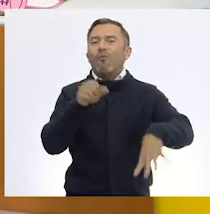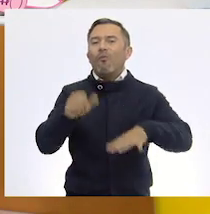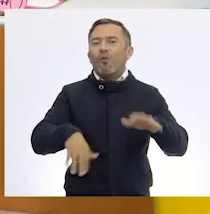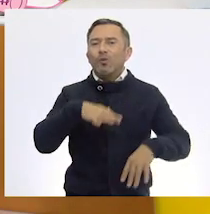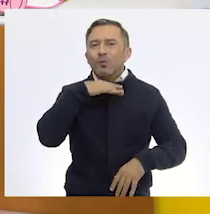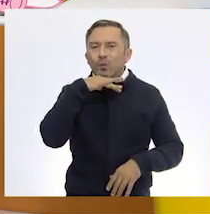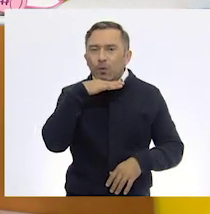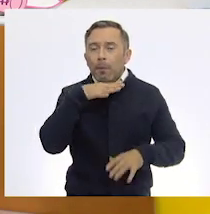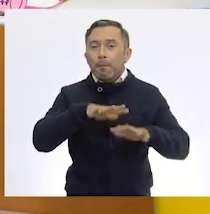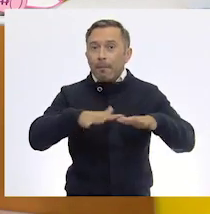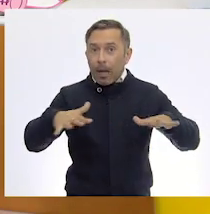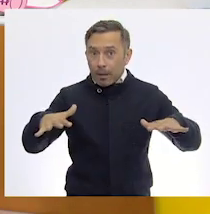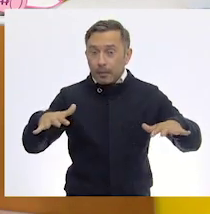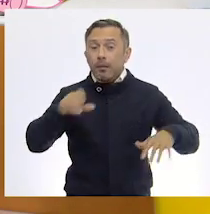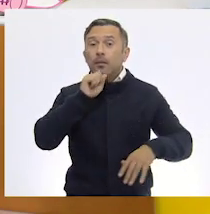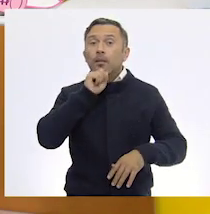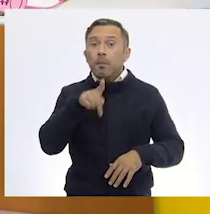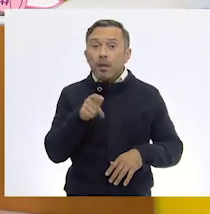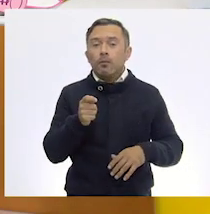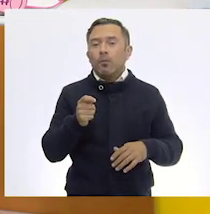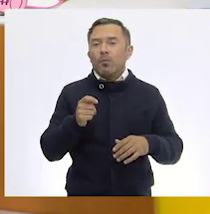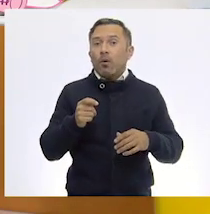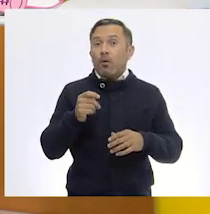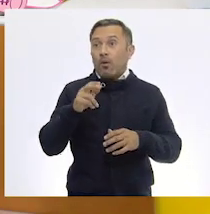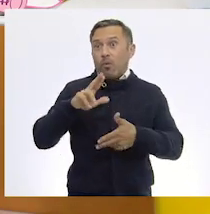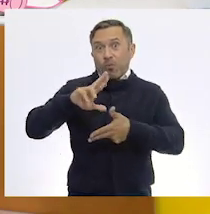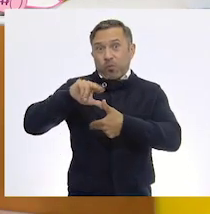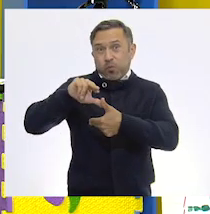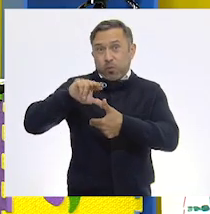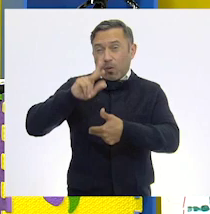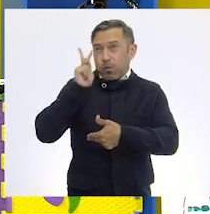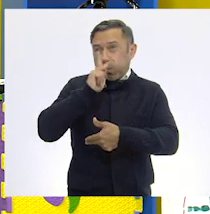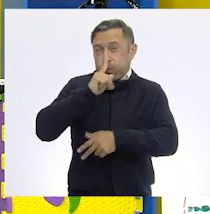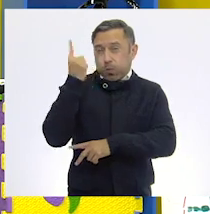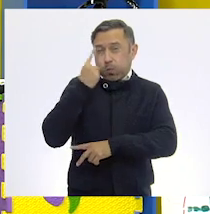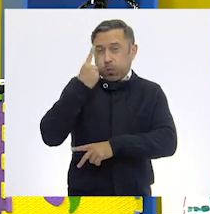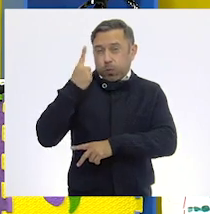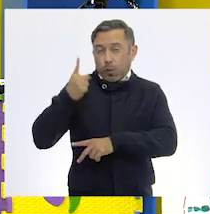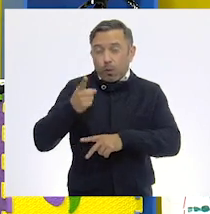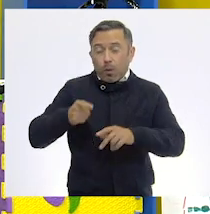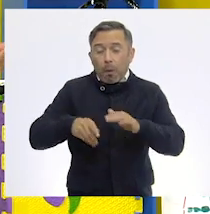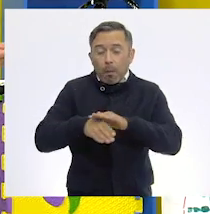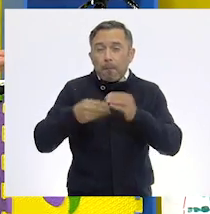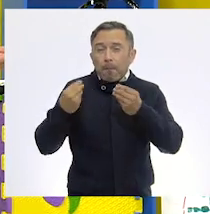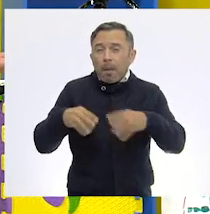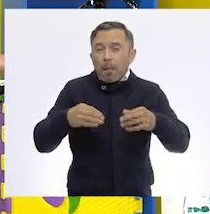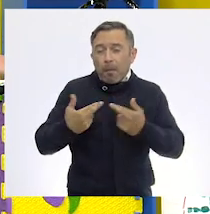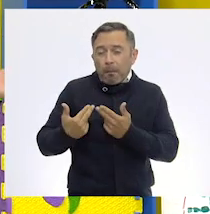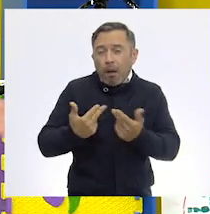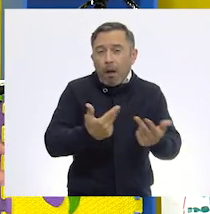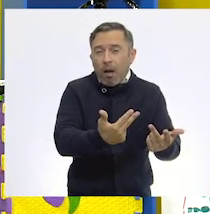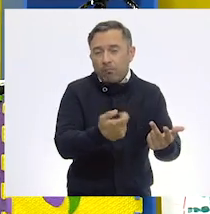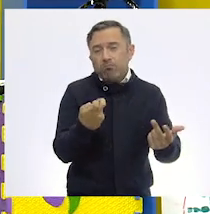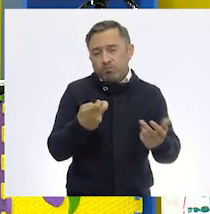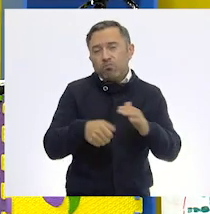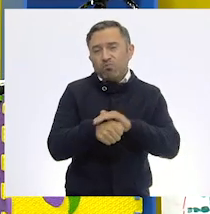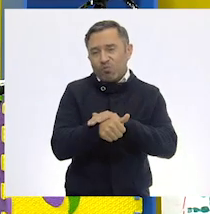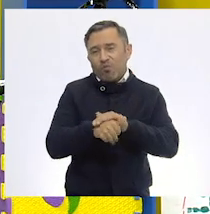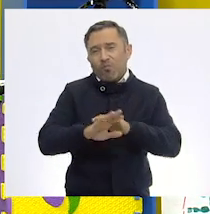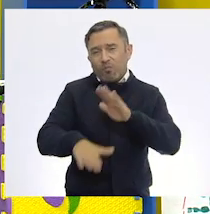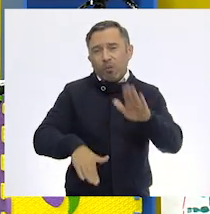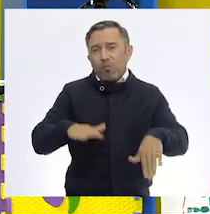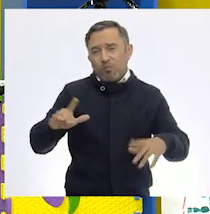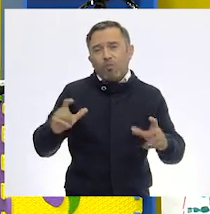del hábitat por fenómenos naturales como los huracanes. Ay, maestra, me pone muy triste escuchar todo eso. Es